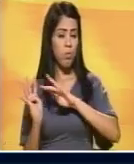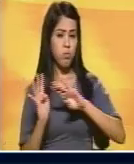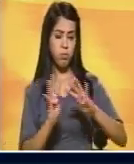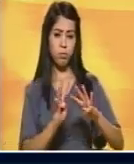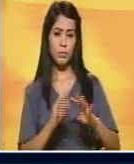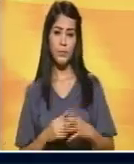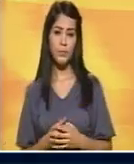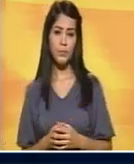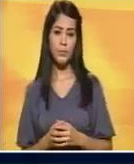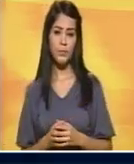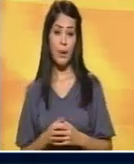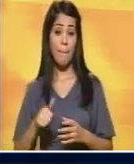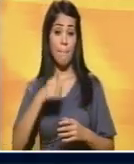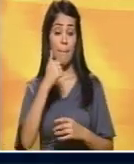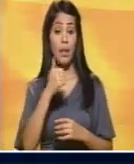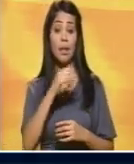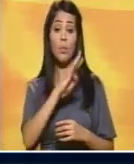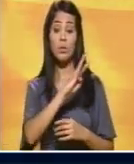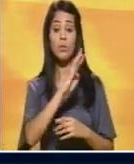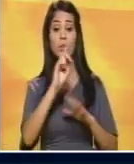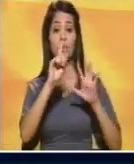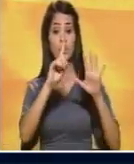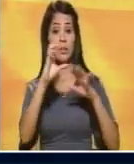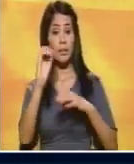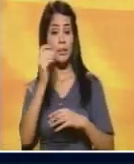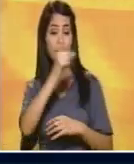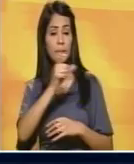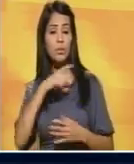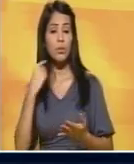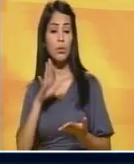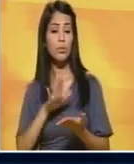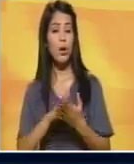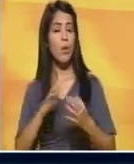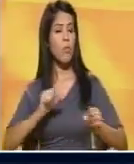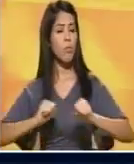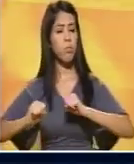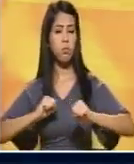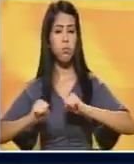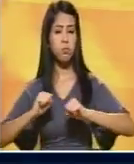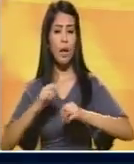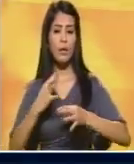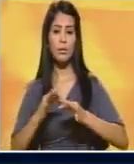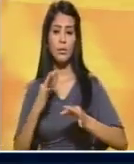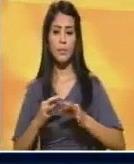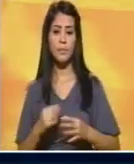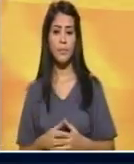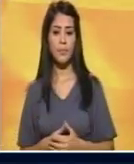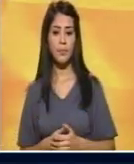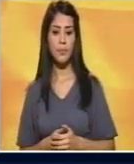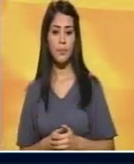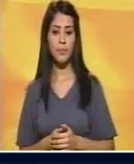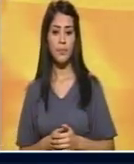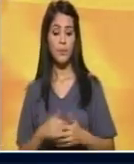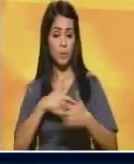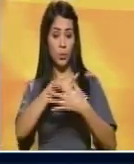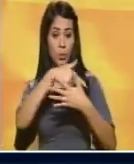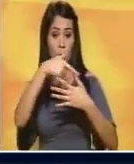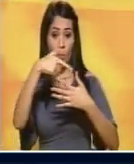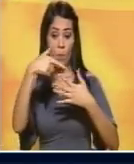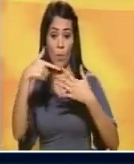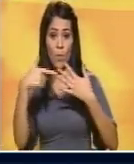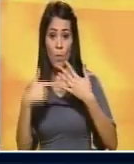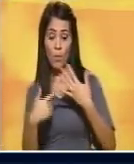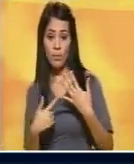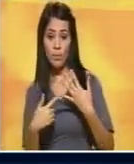a las más de 460 personas fallecidas tras los sismos de septiembre. Bronco, Timbiriche, Julieta Venegas, Chayanne,